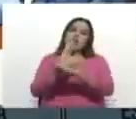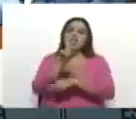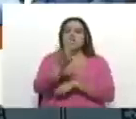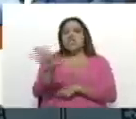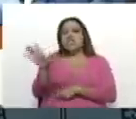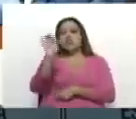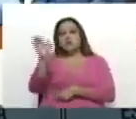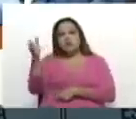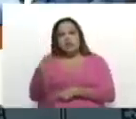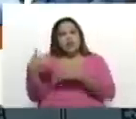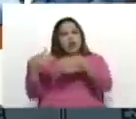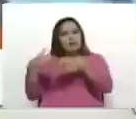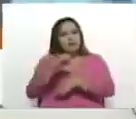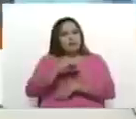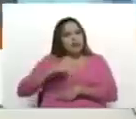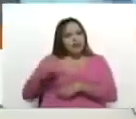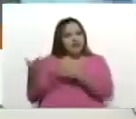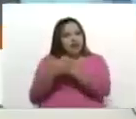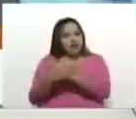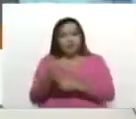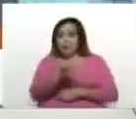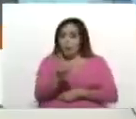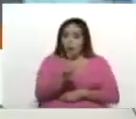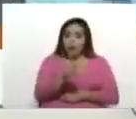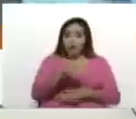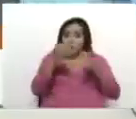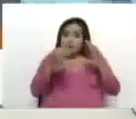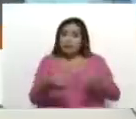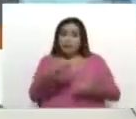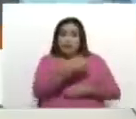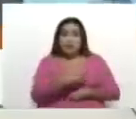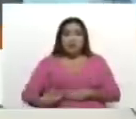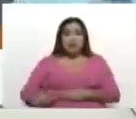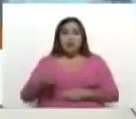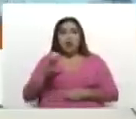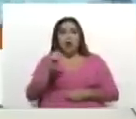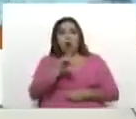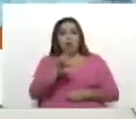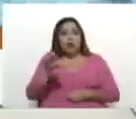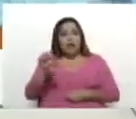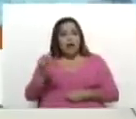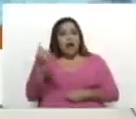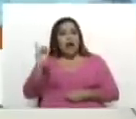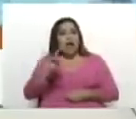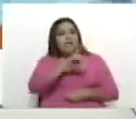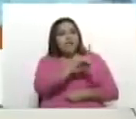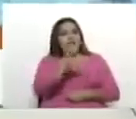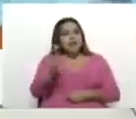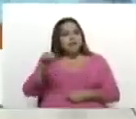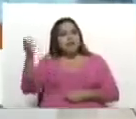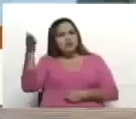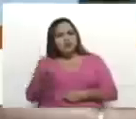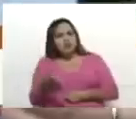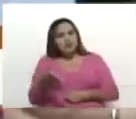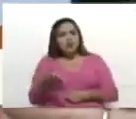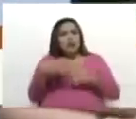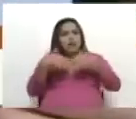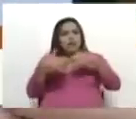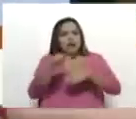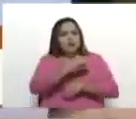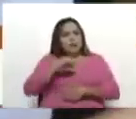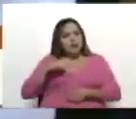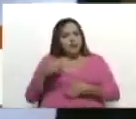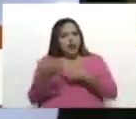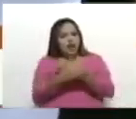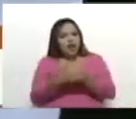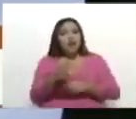ciento del sector privado no lo lo confirmó el presidente Correa sancionaron al cien por ciento del sector privado porque el sector privado